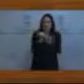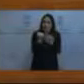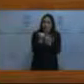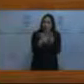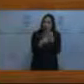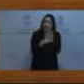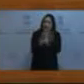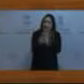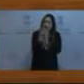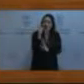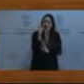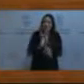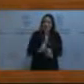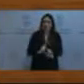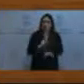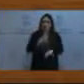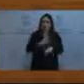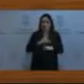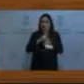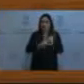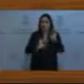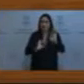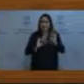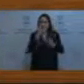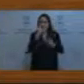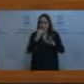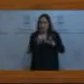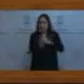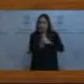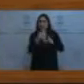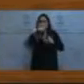profesional de los podólogos dentro de la sanidad asturiana.